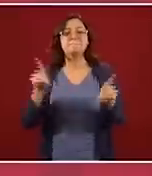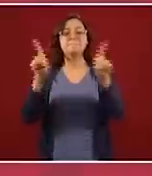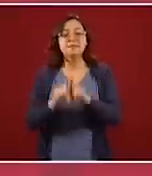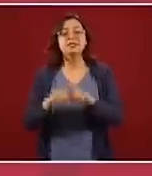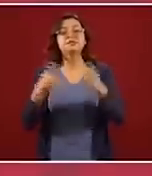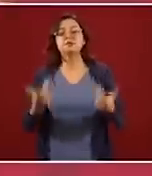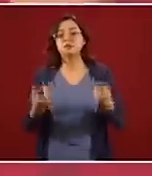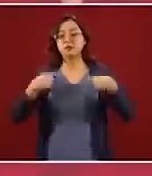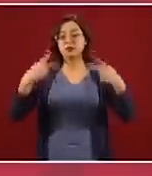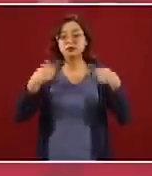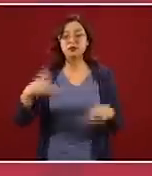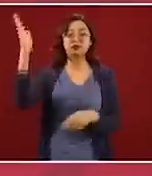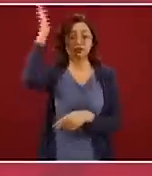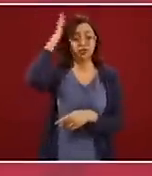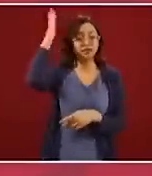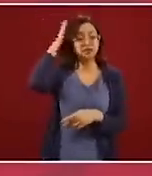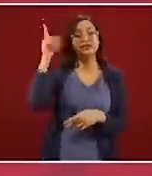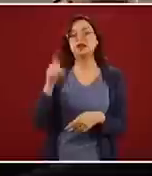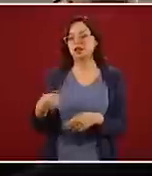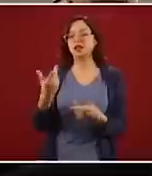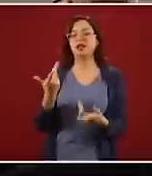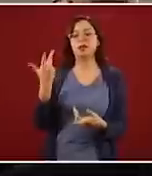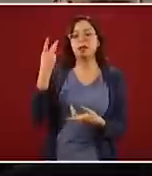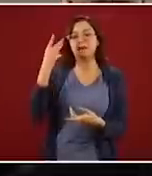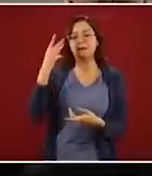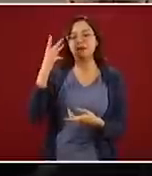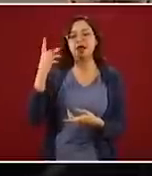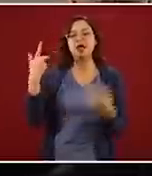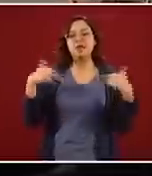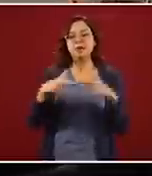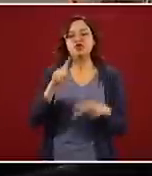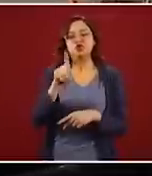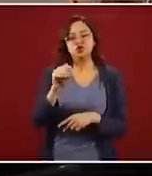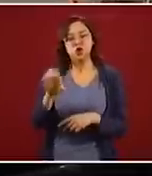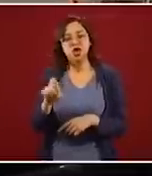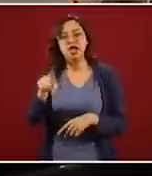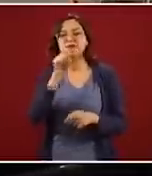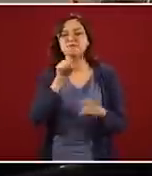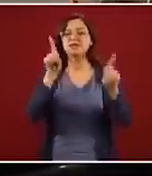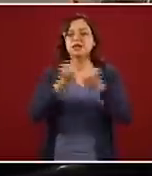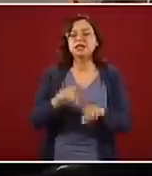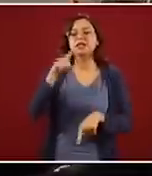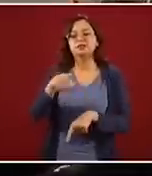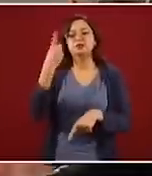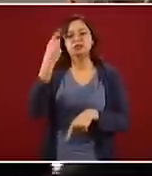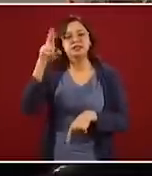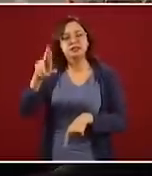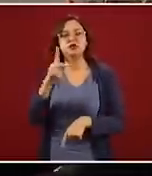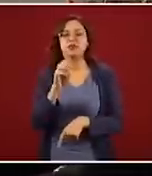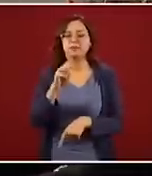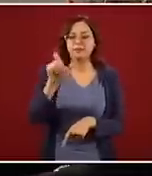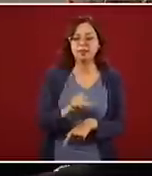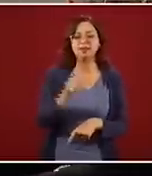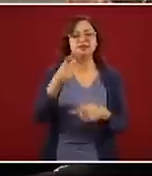Seguridad Social, el maestro Zoé Robledo aquí presente y Luis Ramírez, director del Seguro Social, y también de Pemex y las